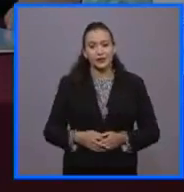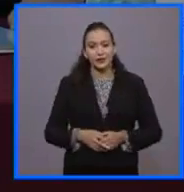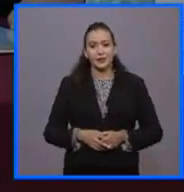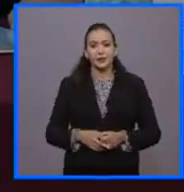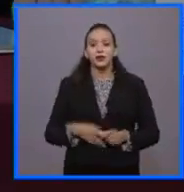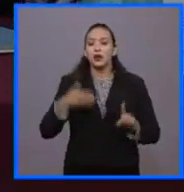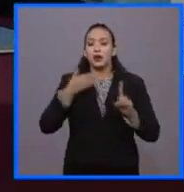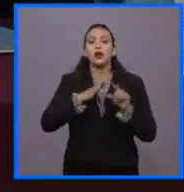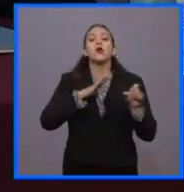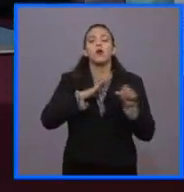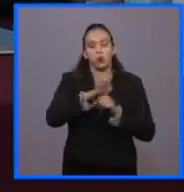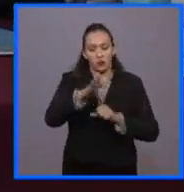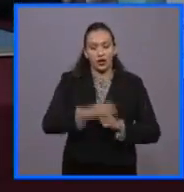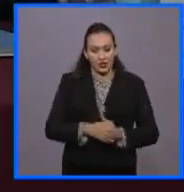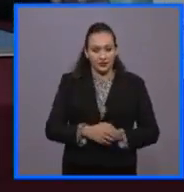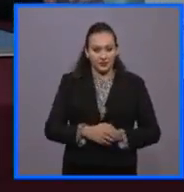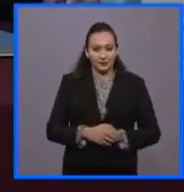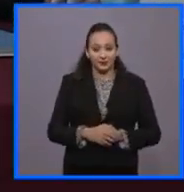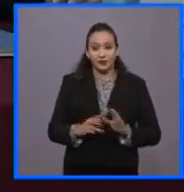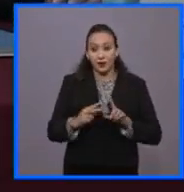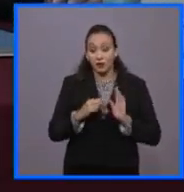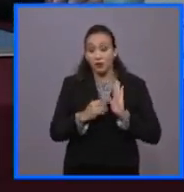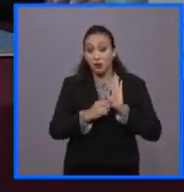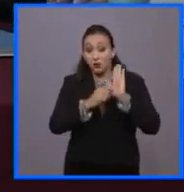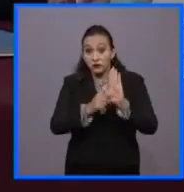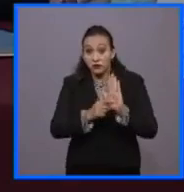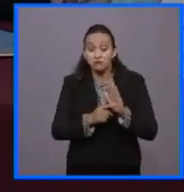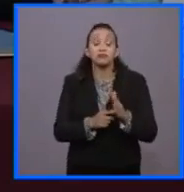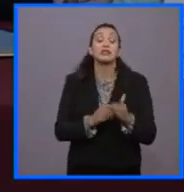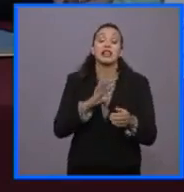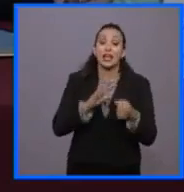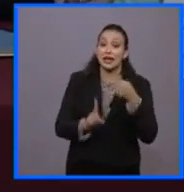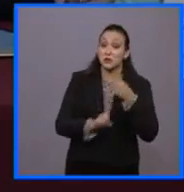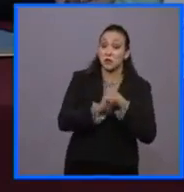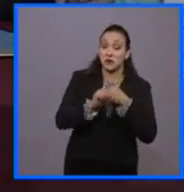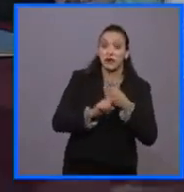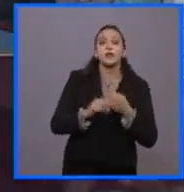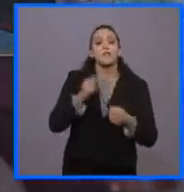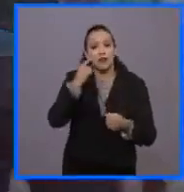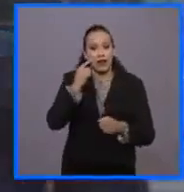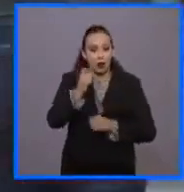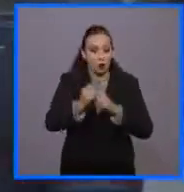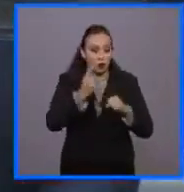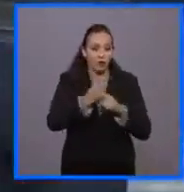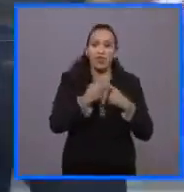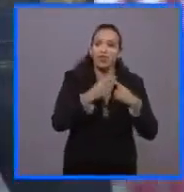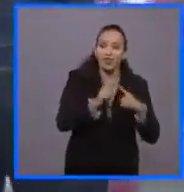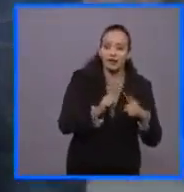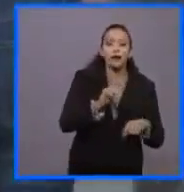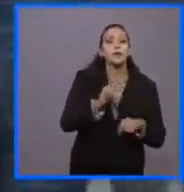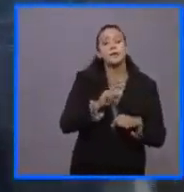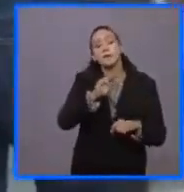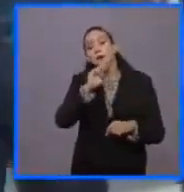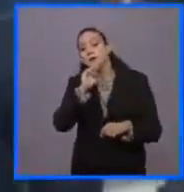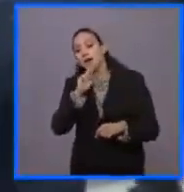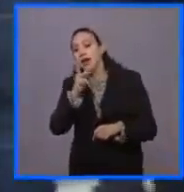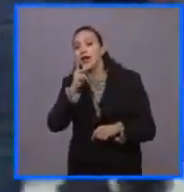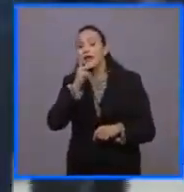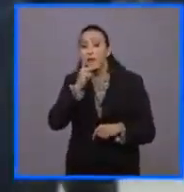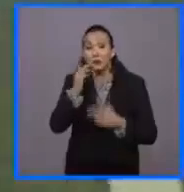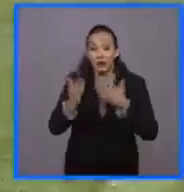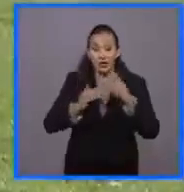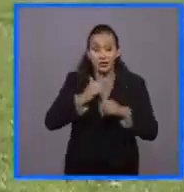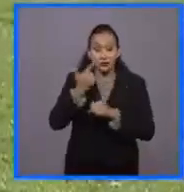El objetivo del diagnóstico es visibilizar los desafíos, brechas y oportunidades que enfrentan madres y padres